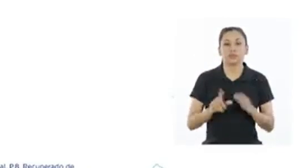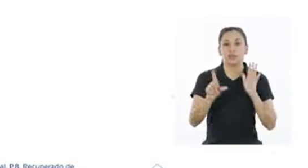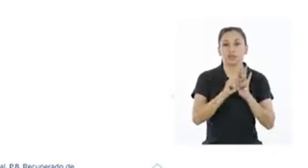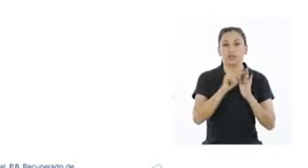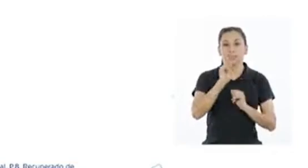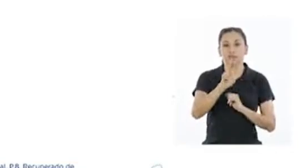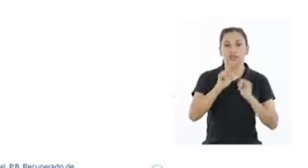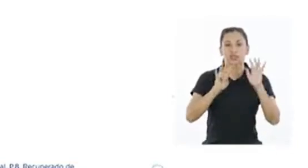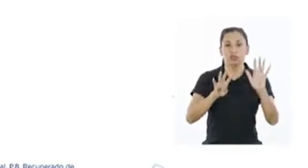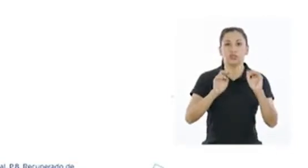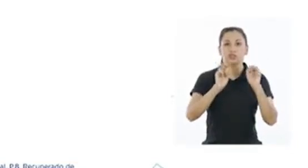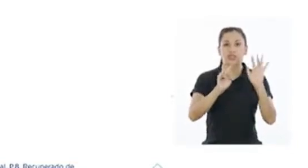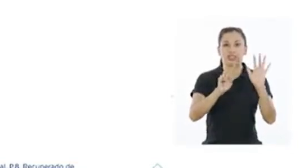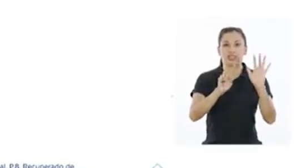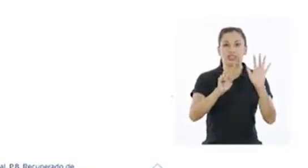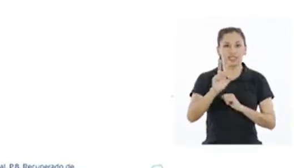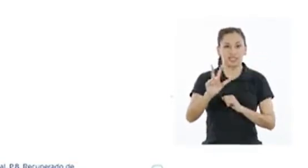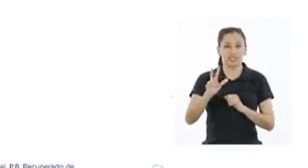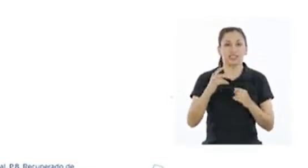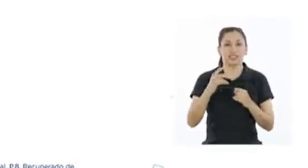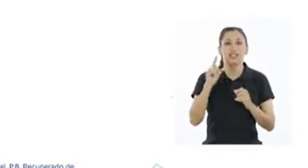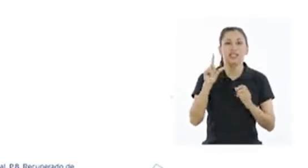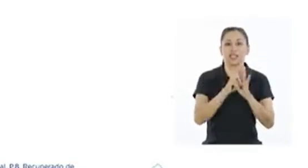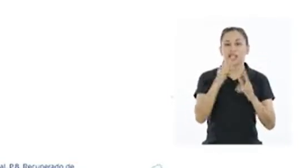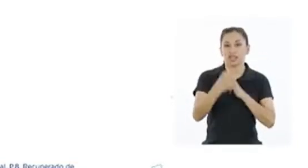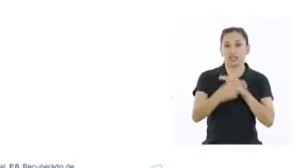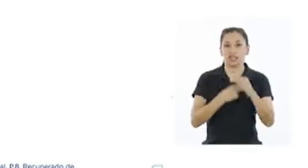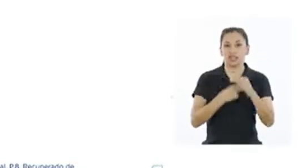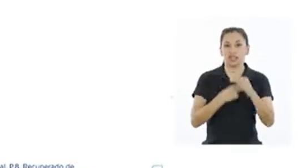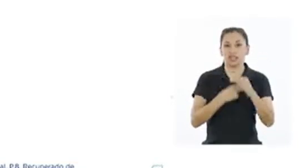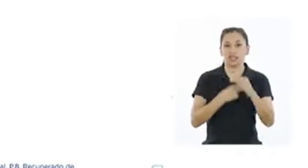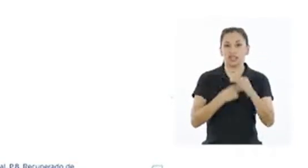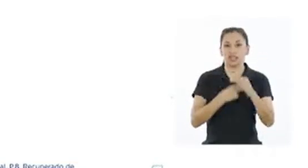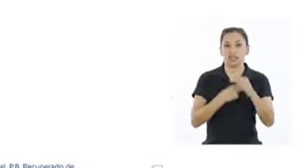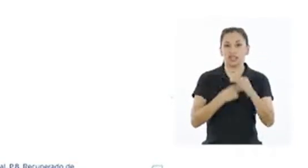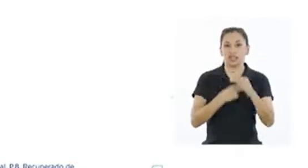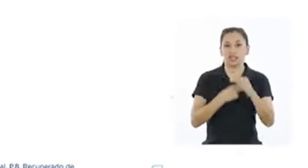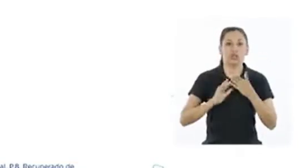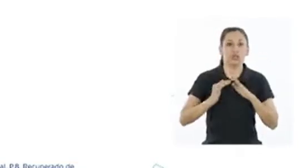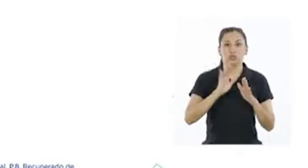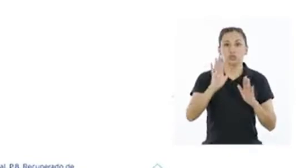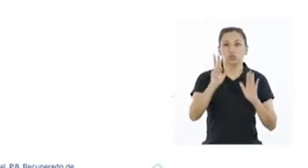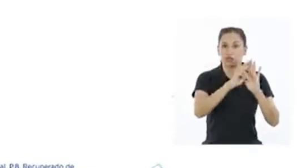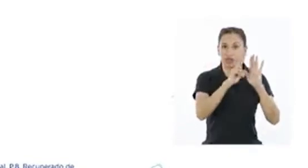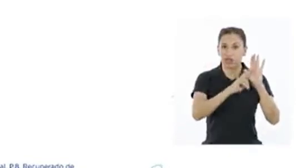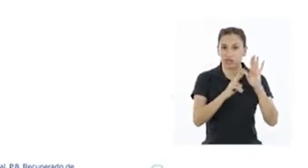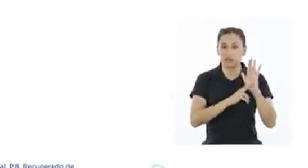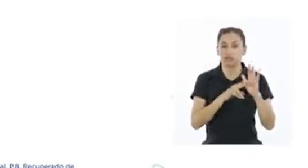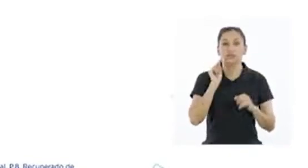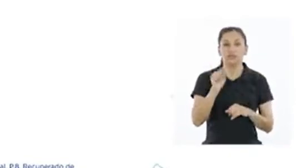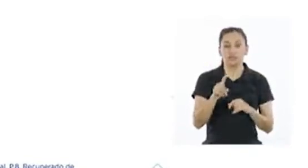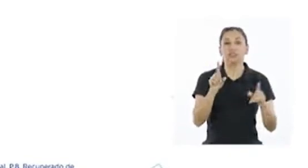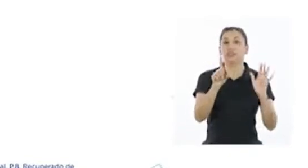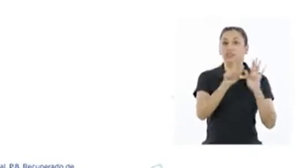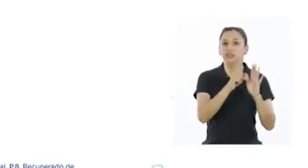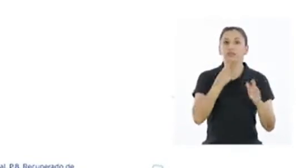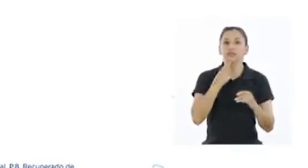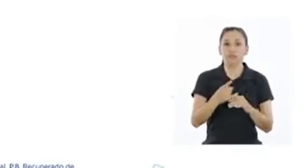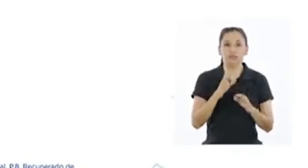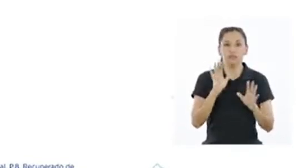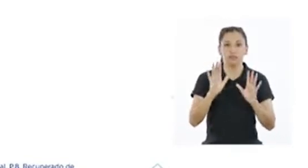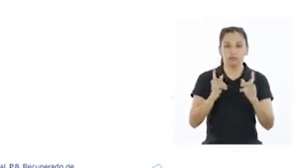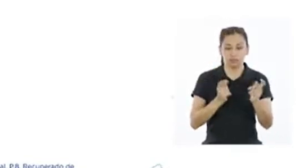Ley 27.933, Ley del Sistema Nacional de Seguridad Ciudadana y su reglamento. Esta ley establece